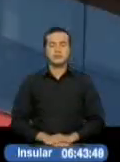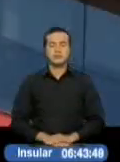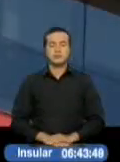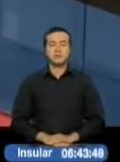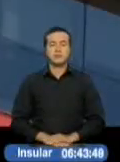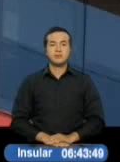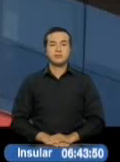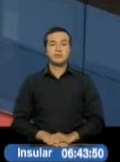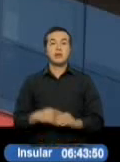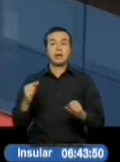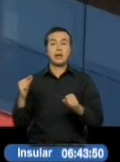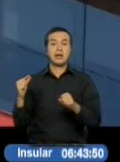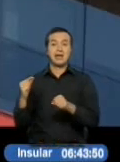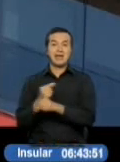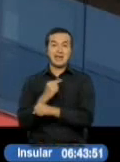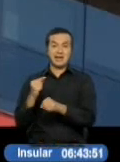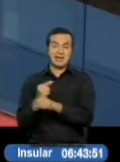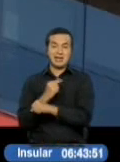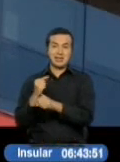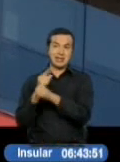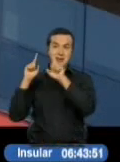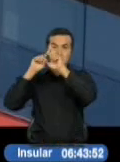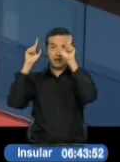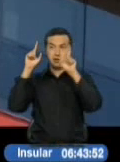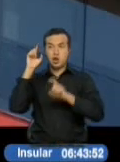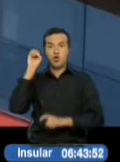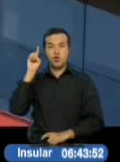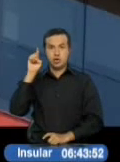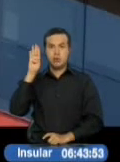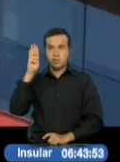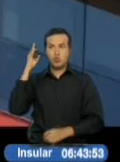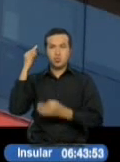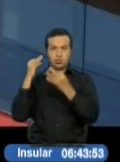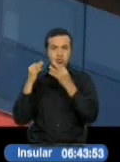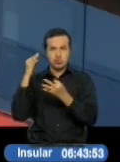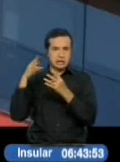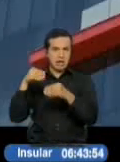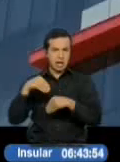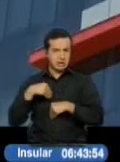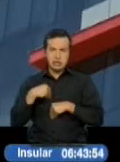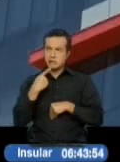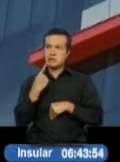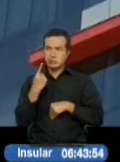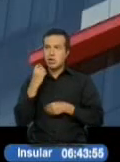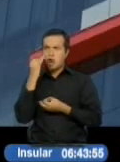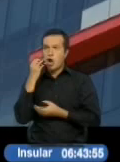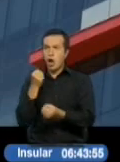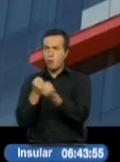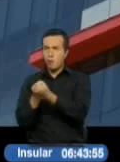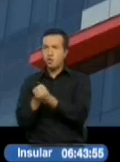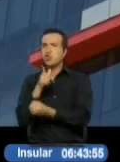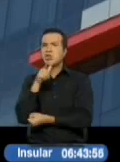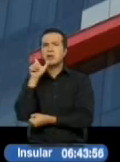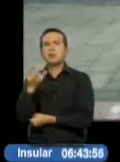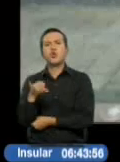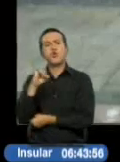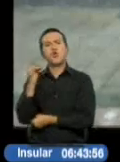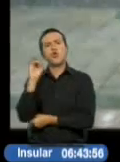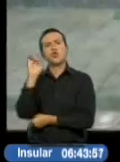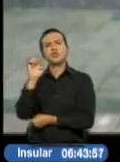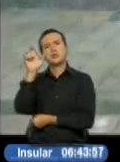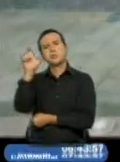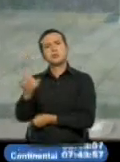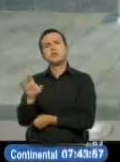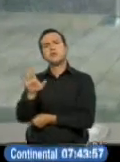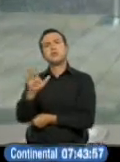El ejecutivo de Odebrecht, que se acogió a la delación propuesta por la justicia brasilera el año pasado, es José Conceição dos Santos, quien se